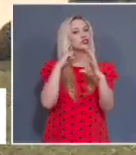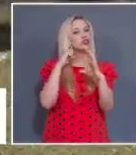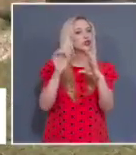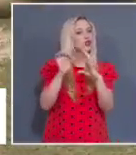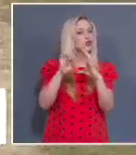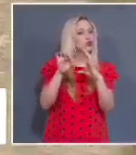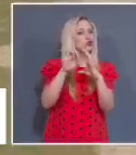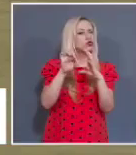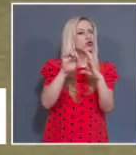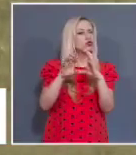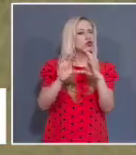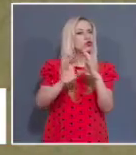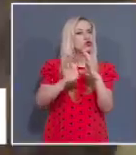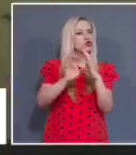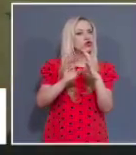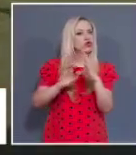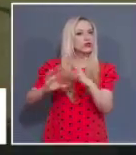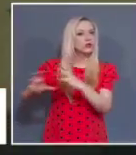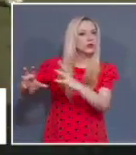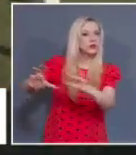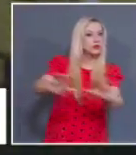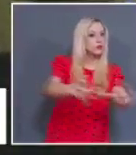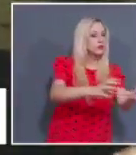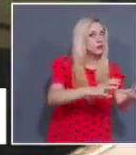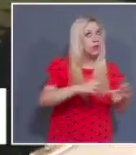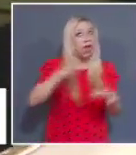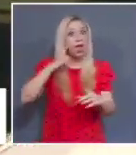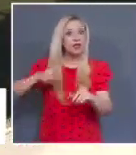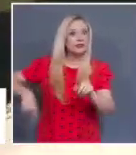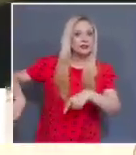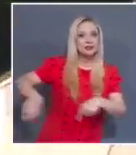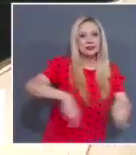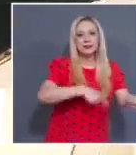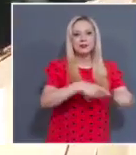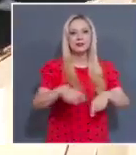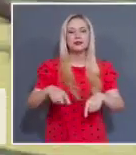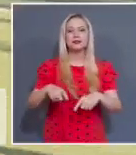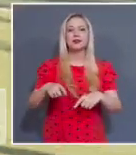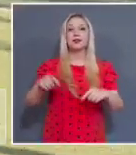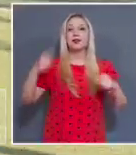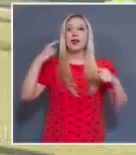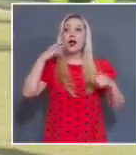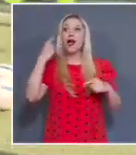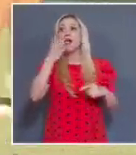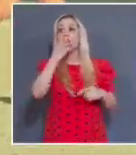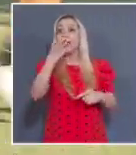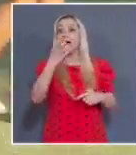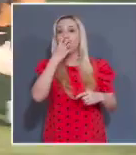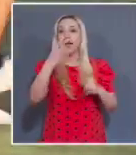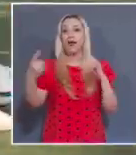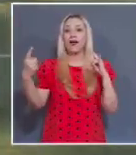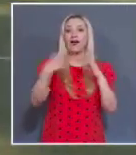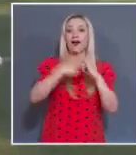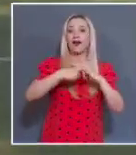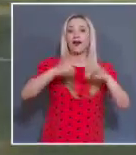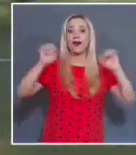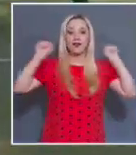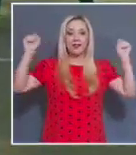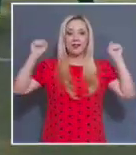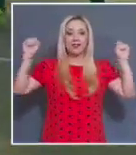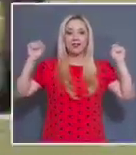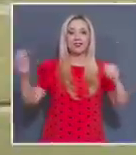Los jugadores reciben instrucciones desde la portería para defenderla de los atacantes. En el medio campo, el entrenador